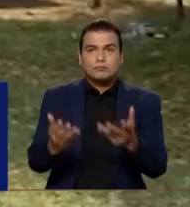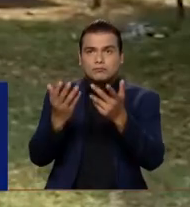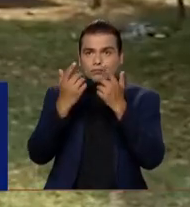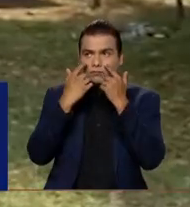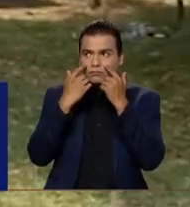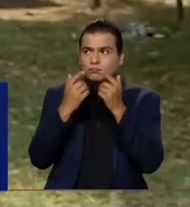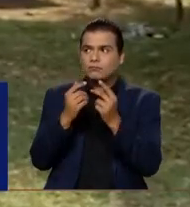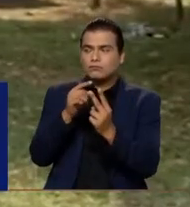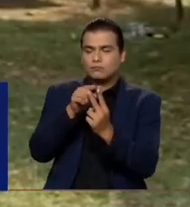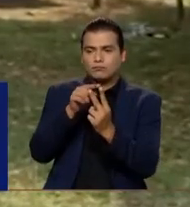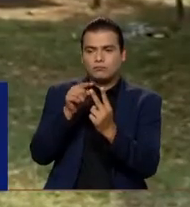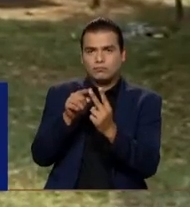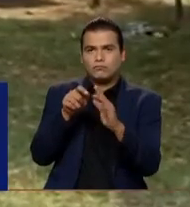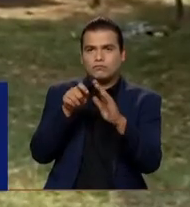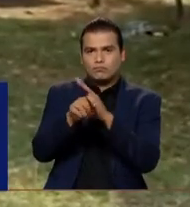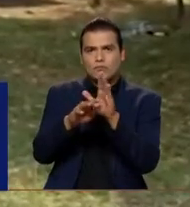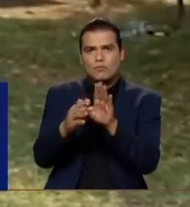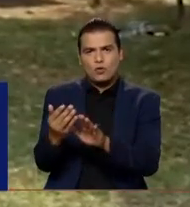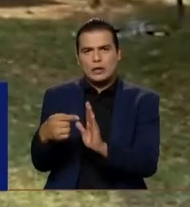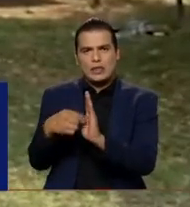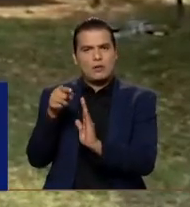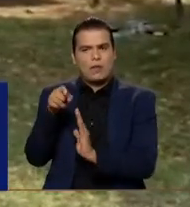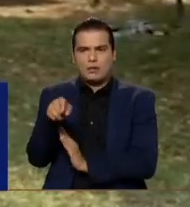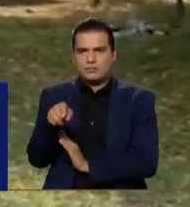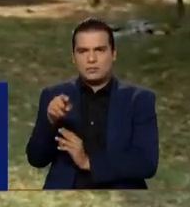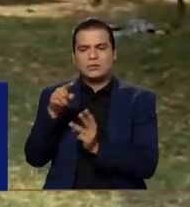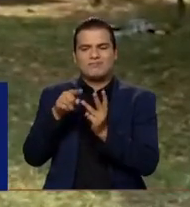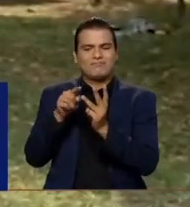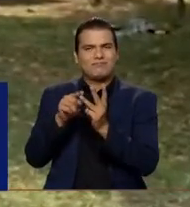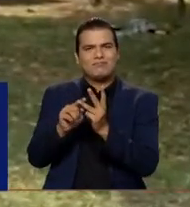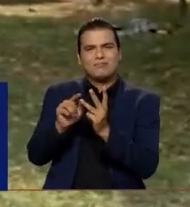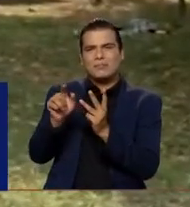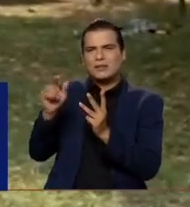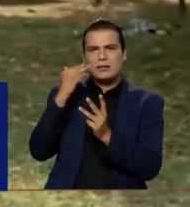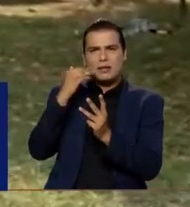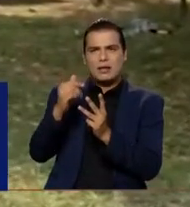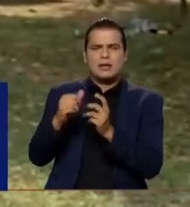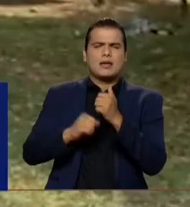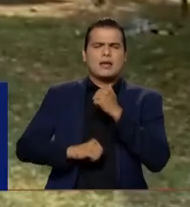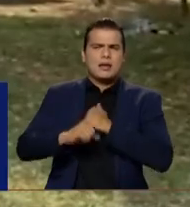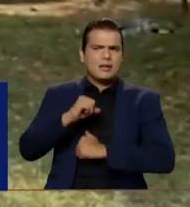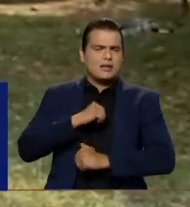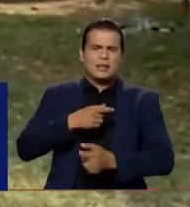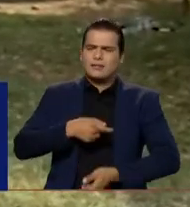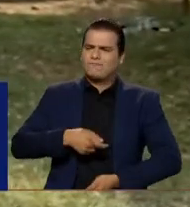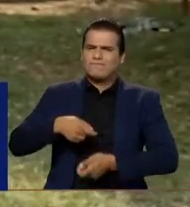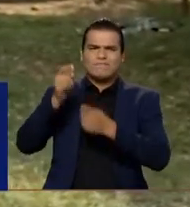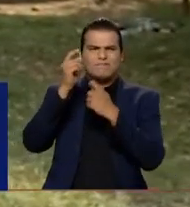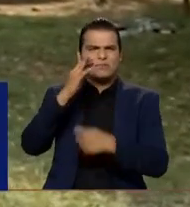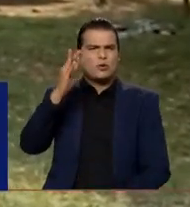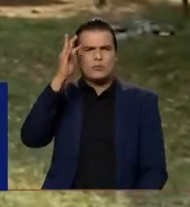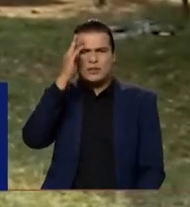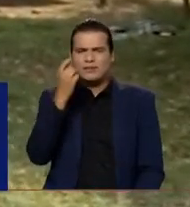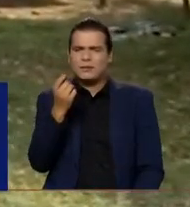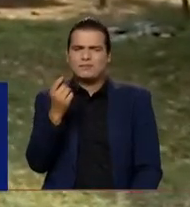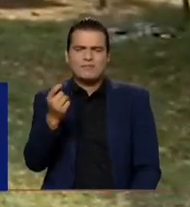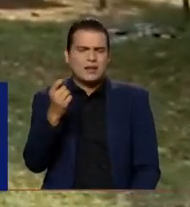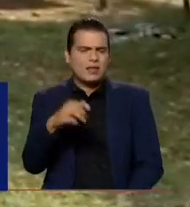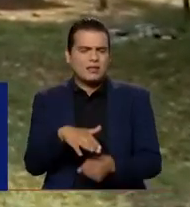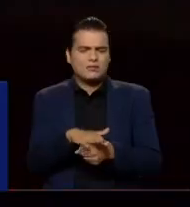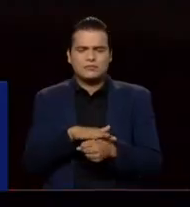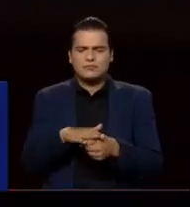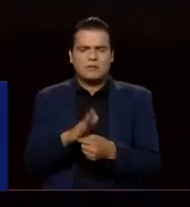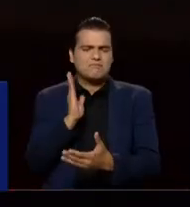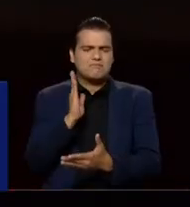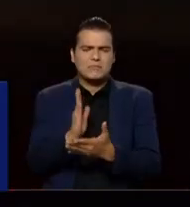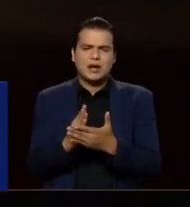2 personas y una tercera persona lesionada que debido a la gravedad de los hechos falleció en el hospital del